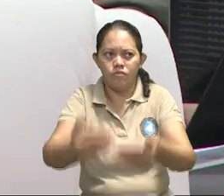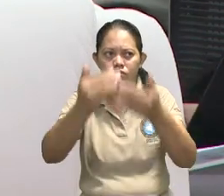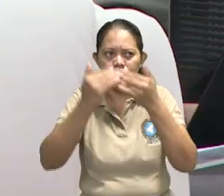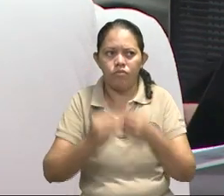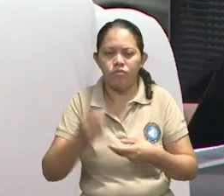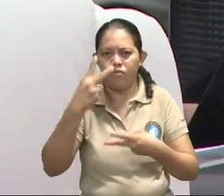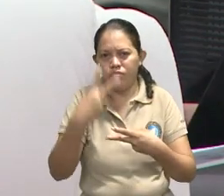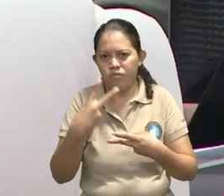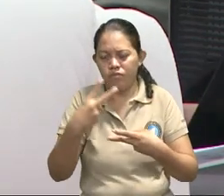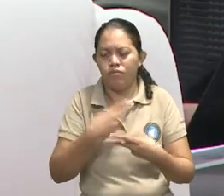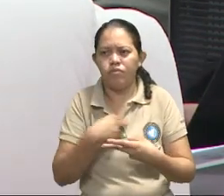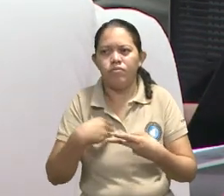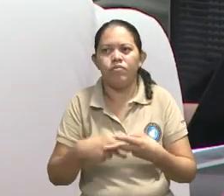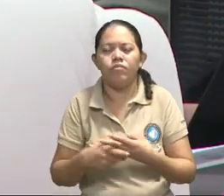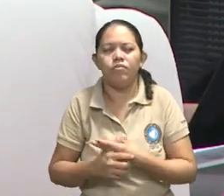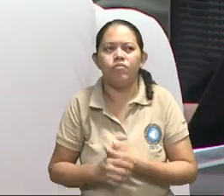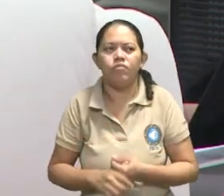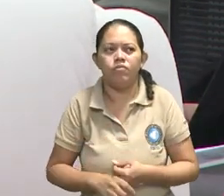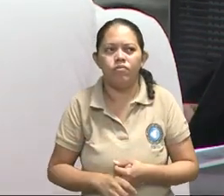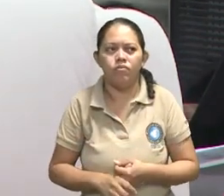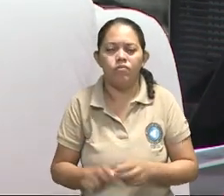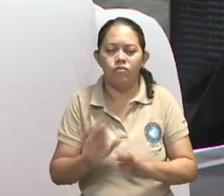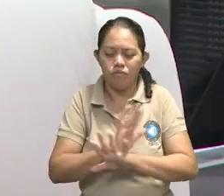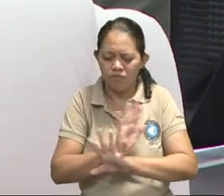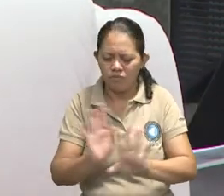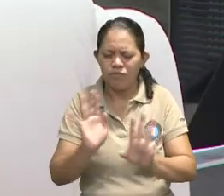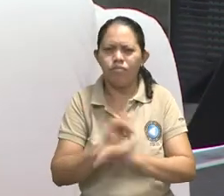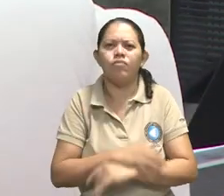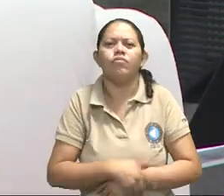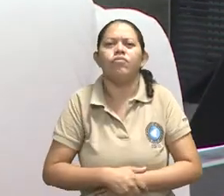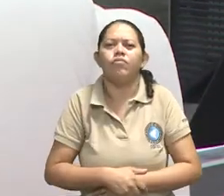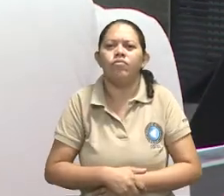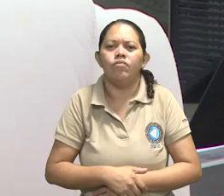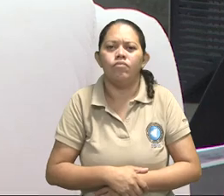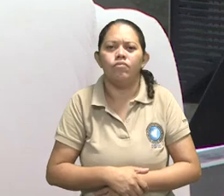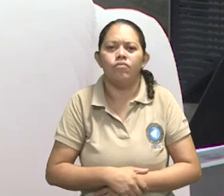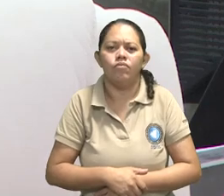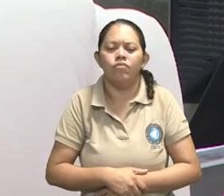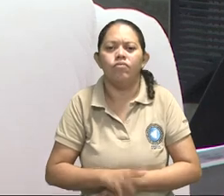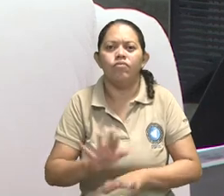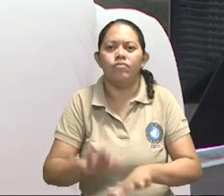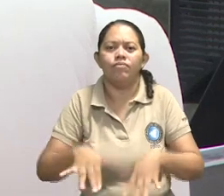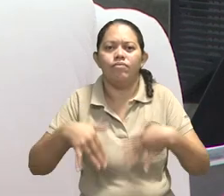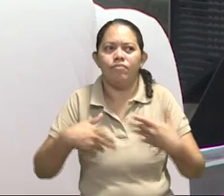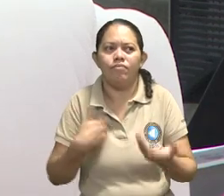Y la segunda reflexión con la que cierro es que